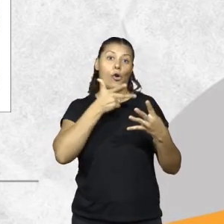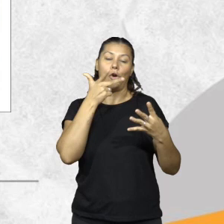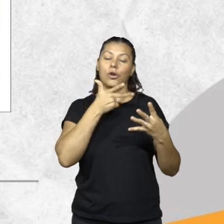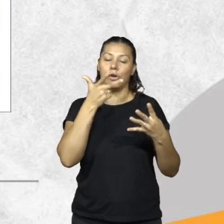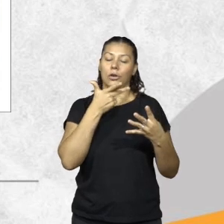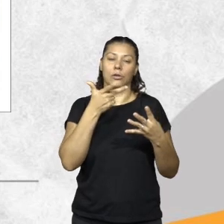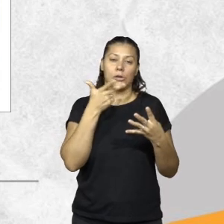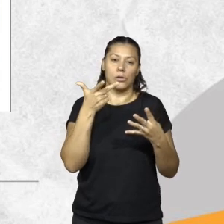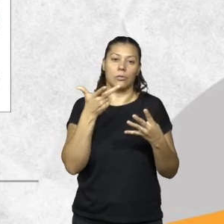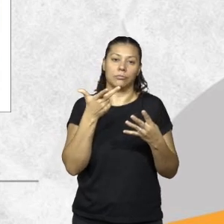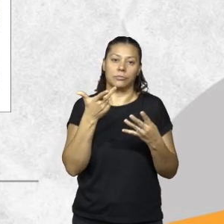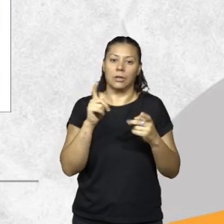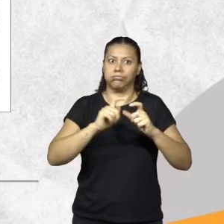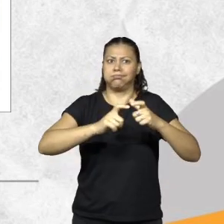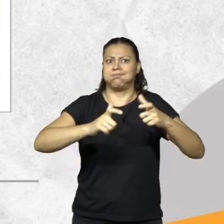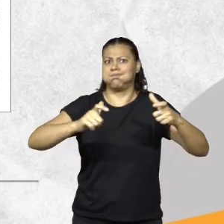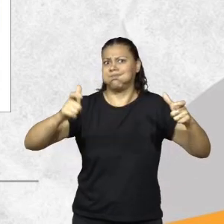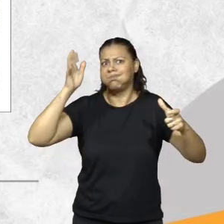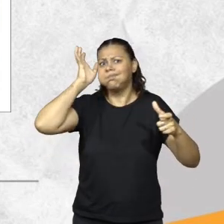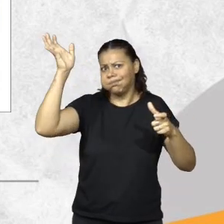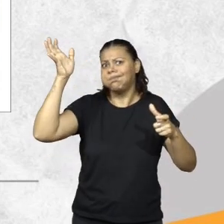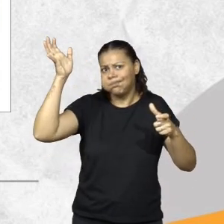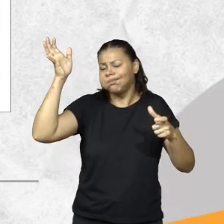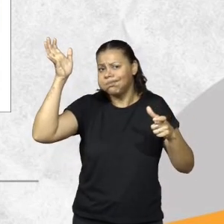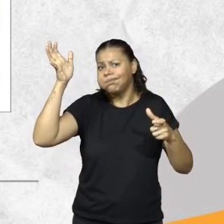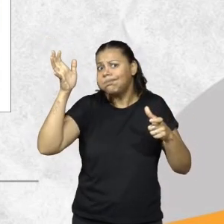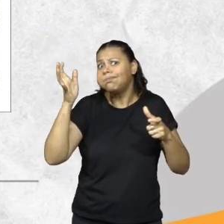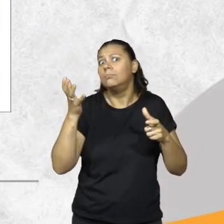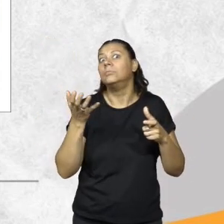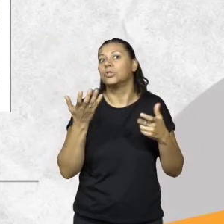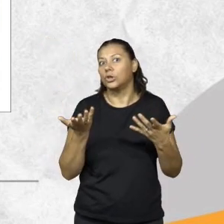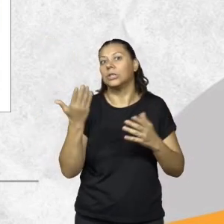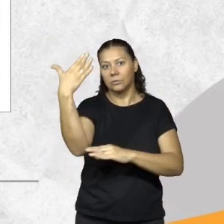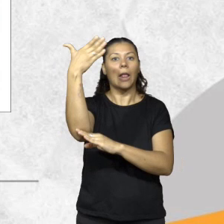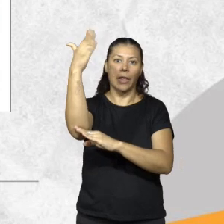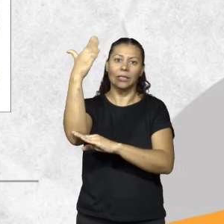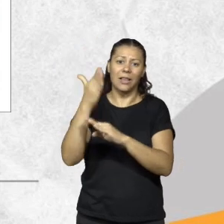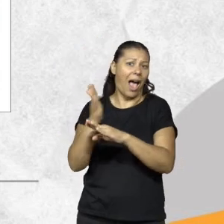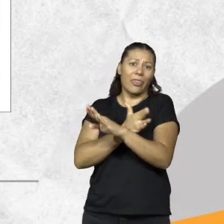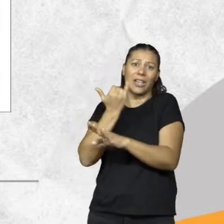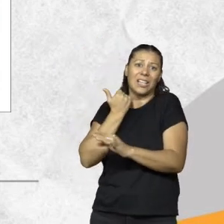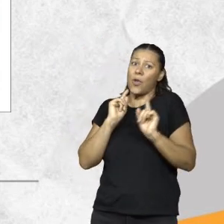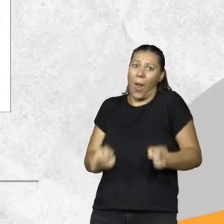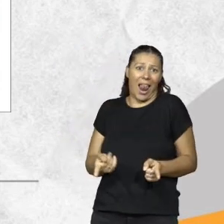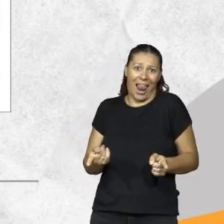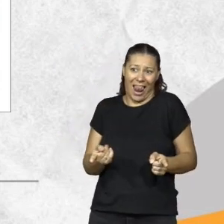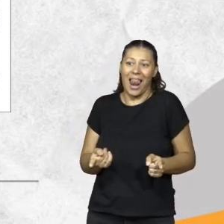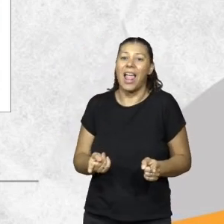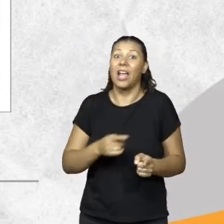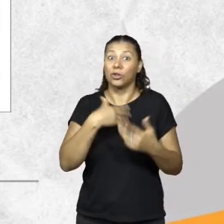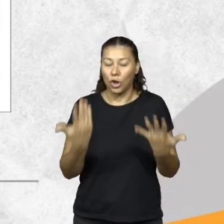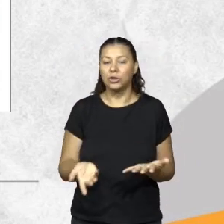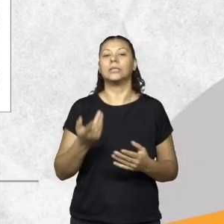mucho más intensa la floración, pero igualmente ya aplica la bandera sanitaria. Es decir, nosotros con el